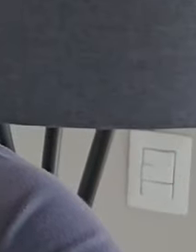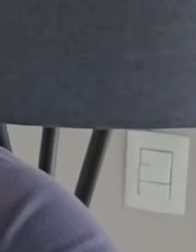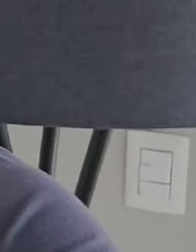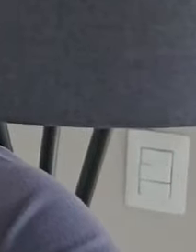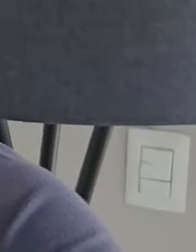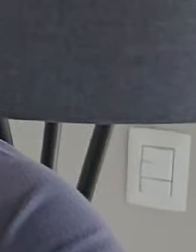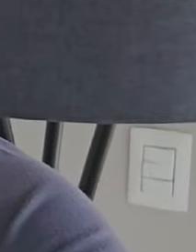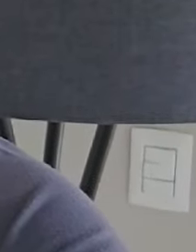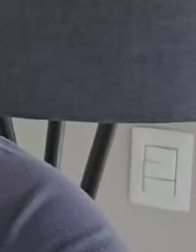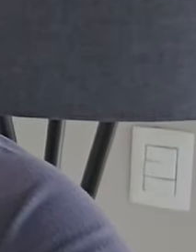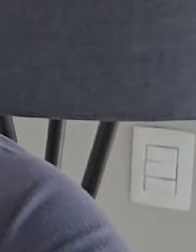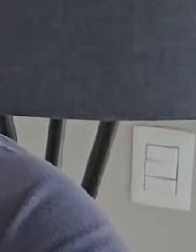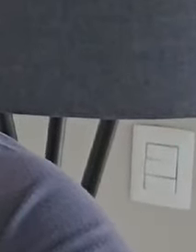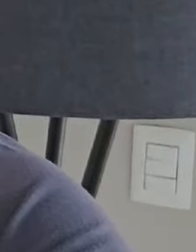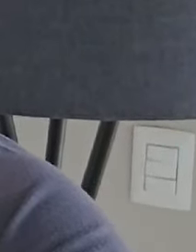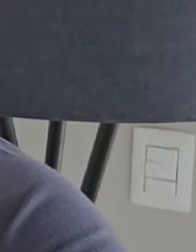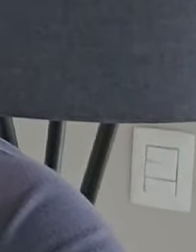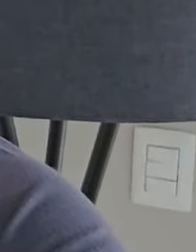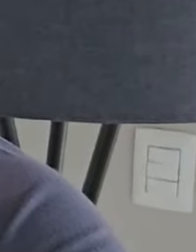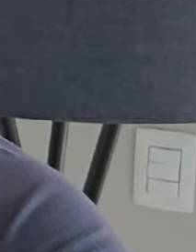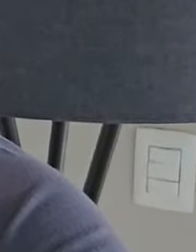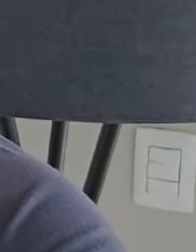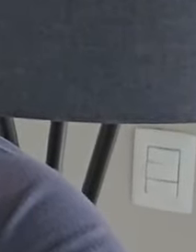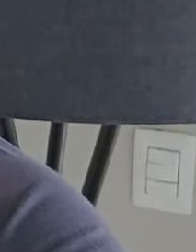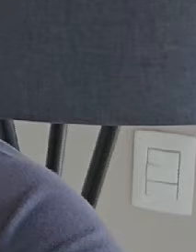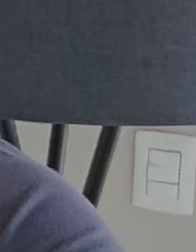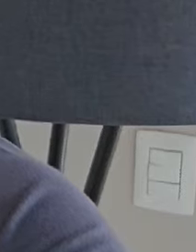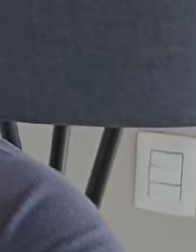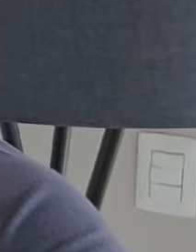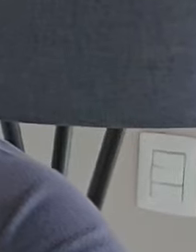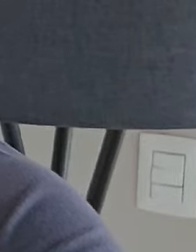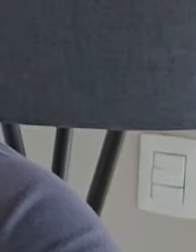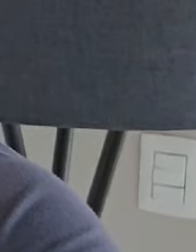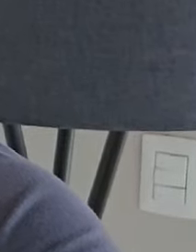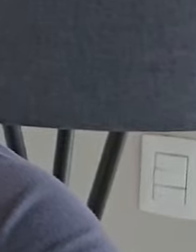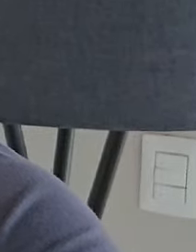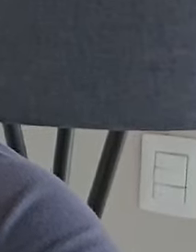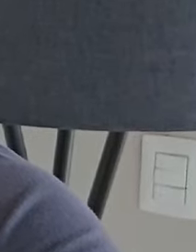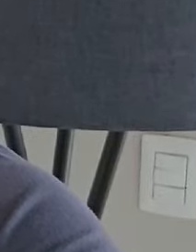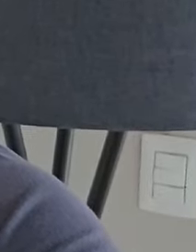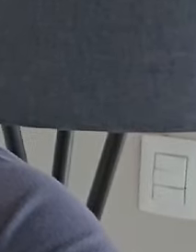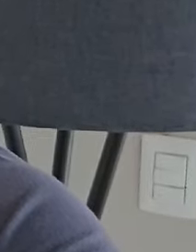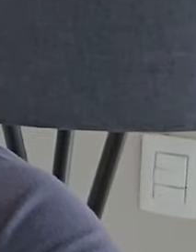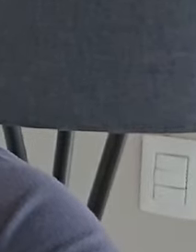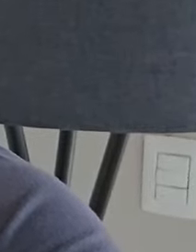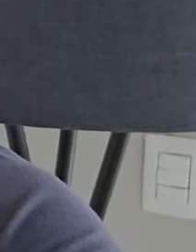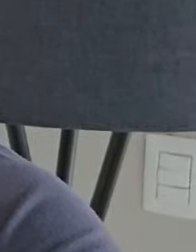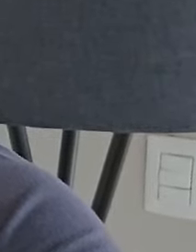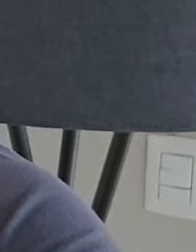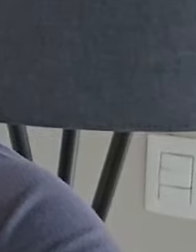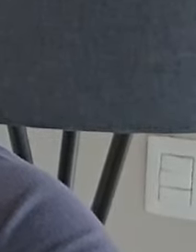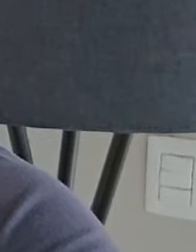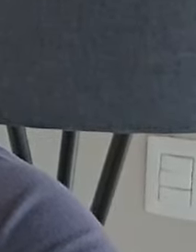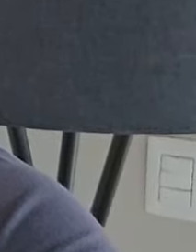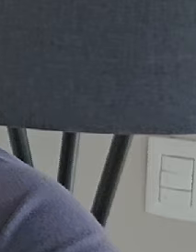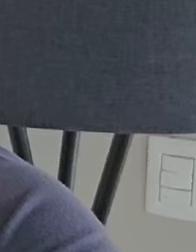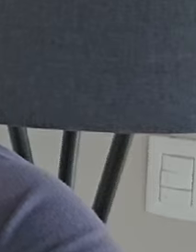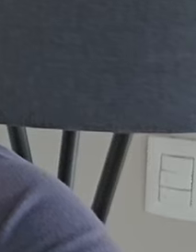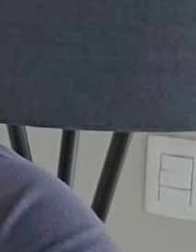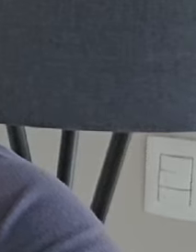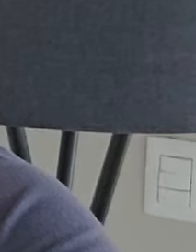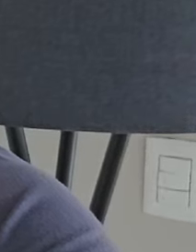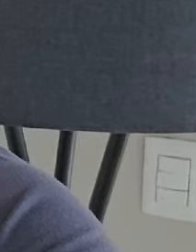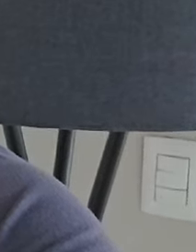¿Qué tal? Les habla Jorge Armando Rocha. Algunos difusores de noticias falsas aseguran que el IMSS está recortando las pensiones. Eso es